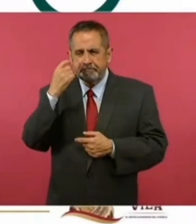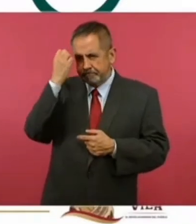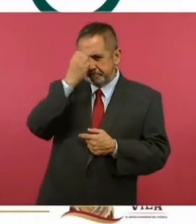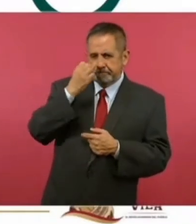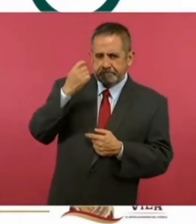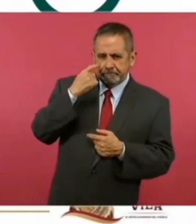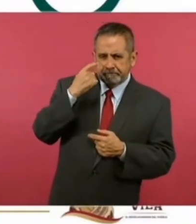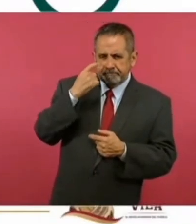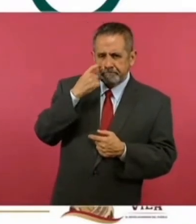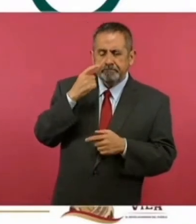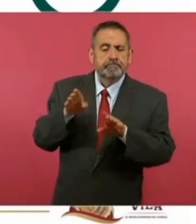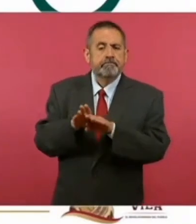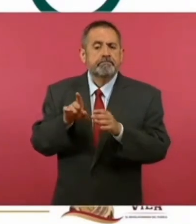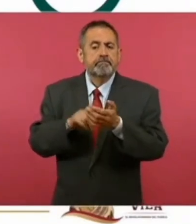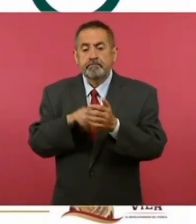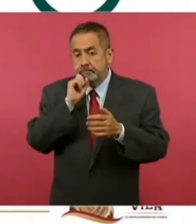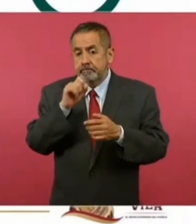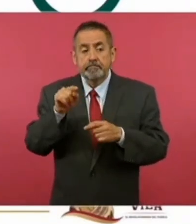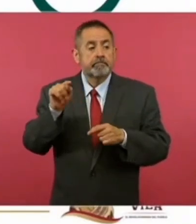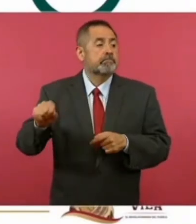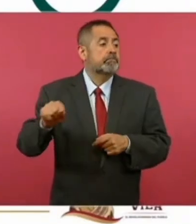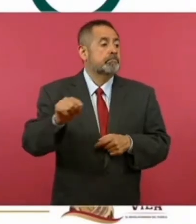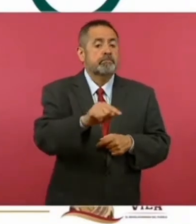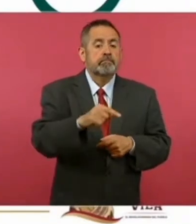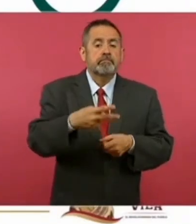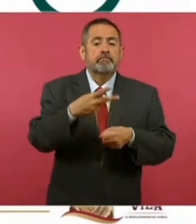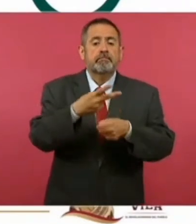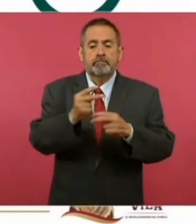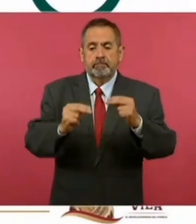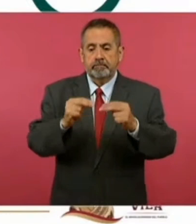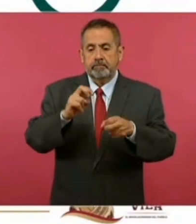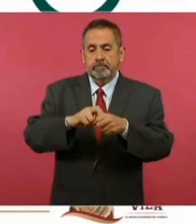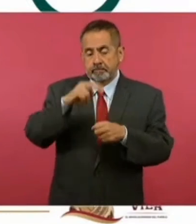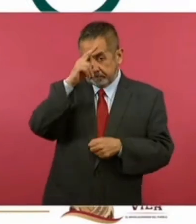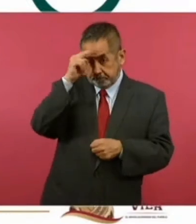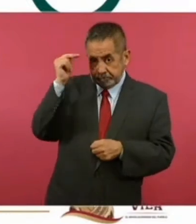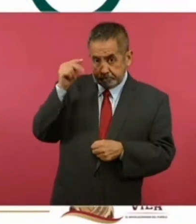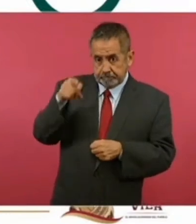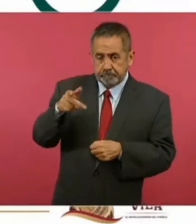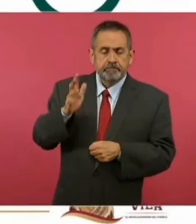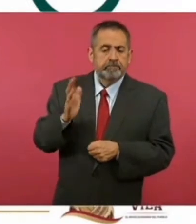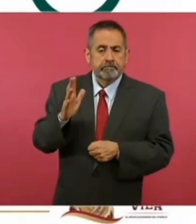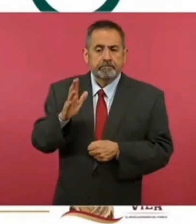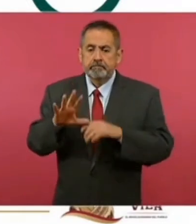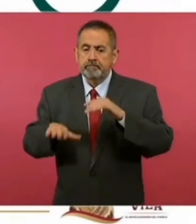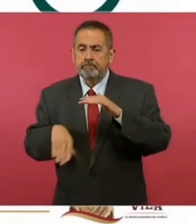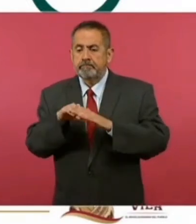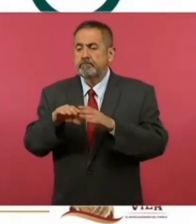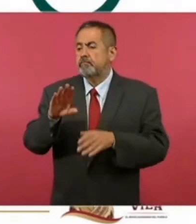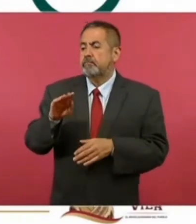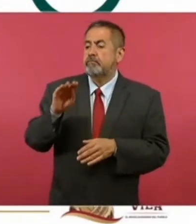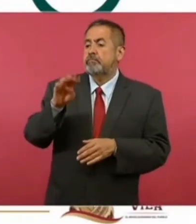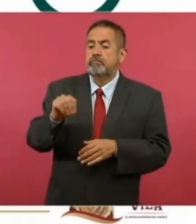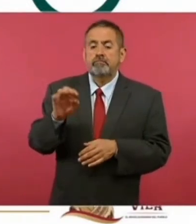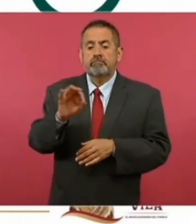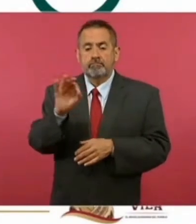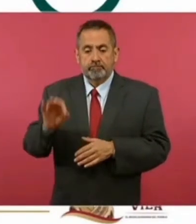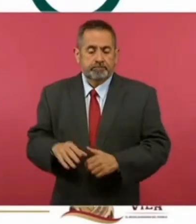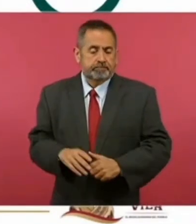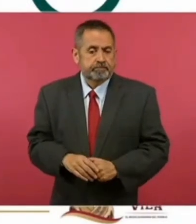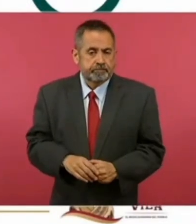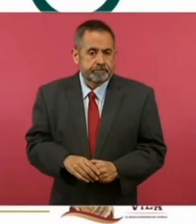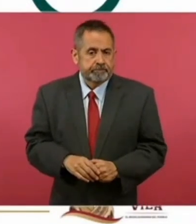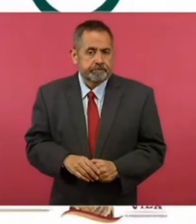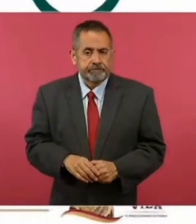señalar que el abasto que se reporta desde las unidades de segundo nivel de Nayarit ya está en el 99% en el caso de